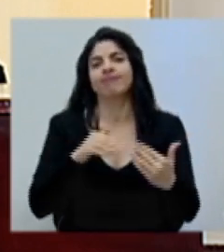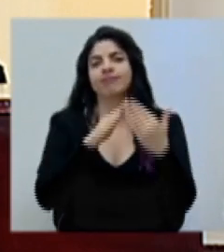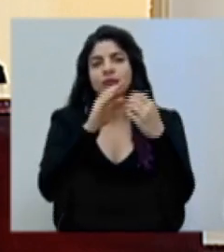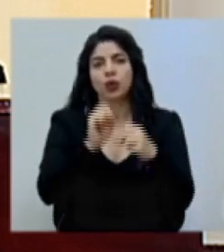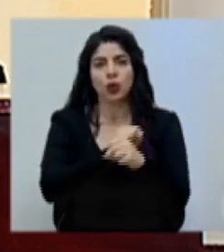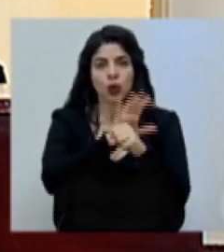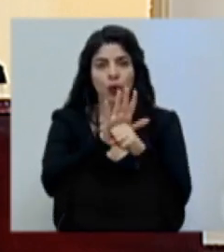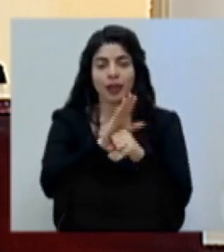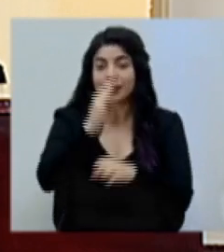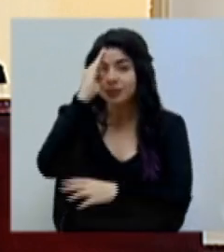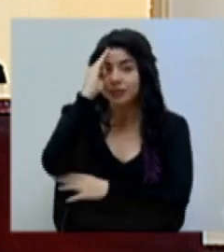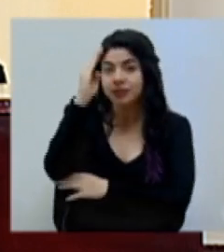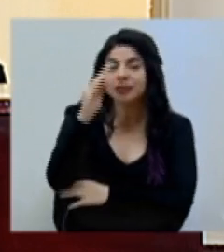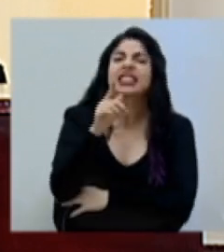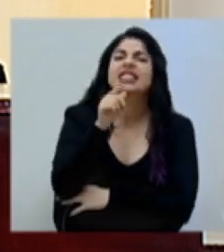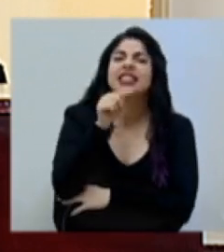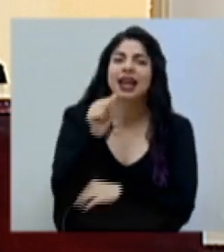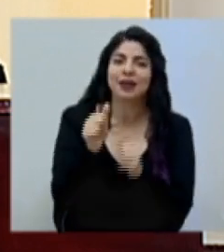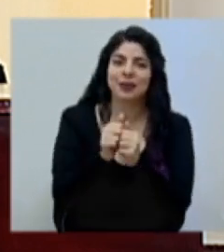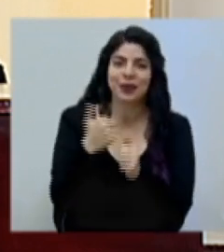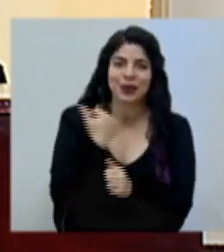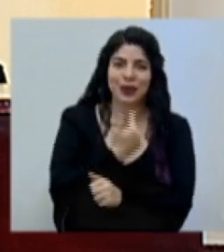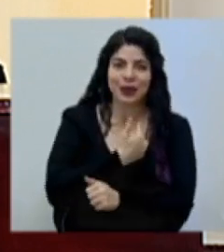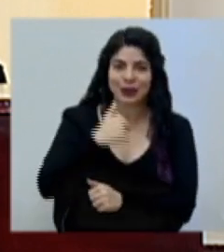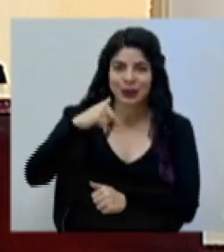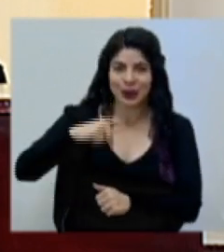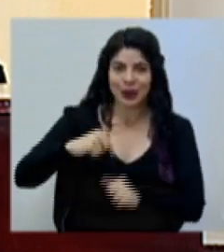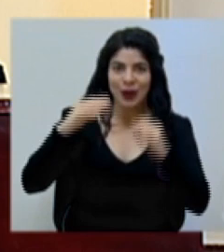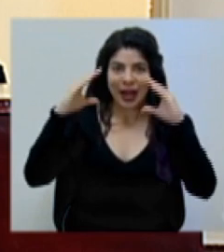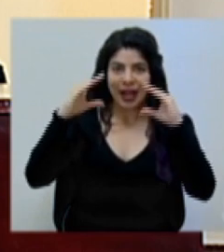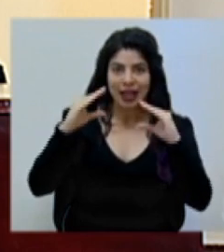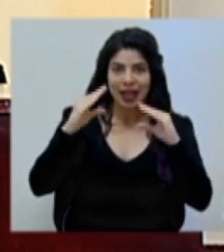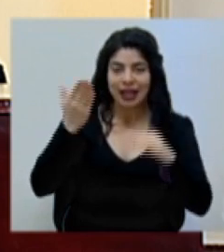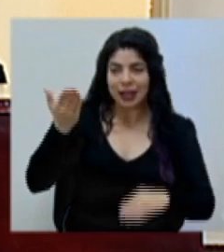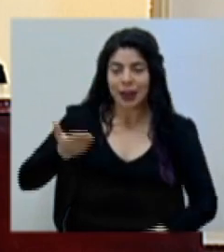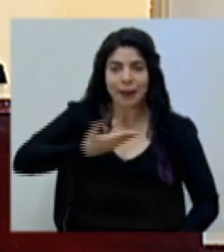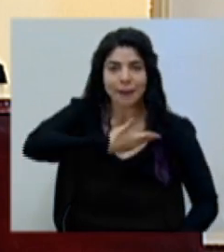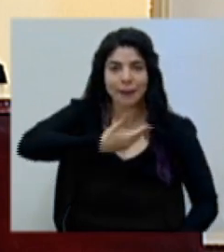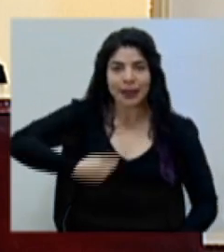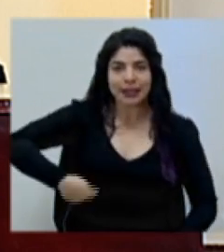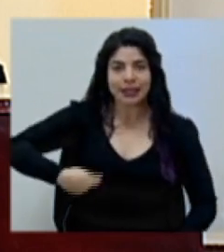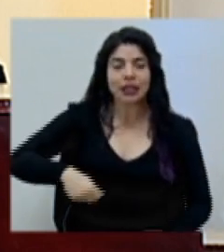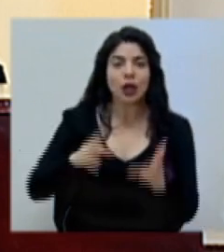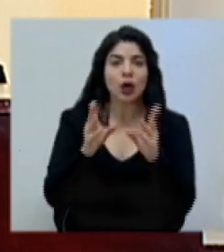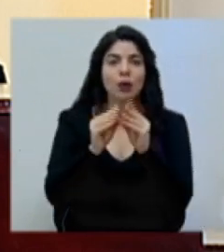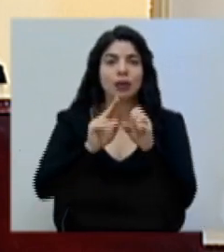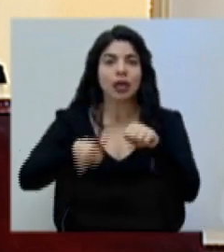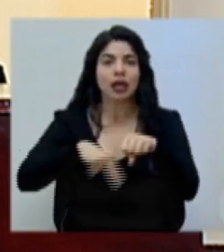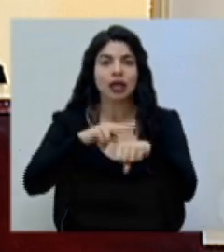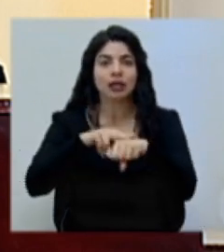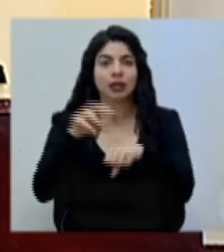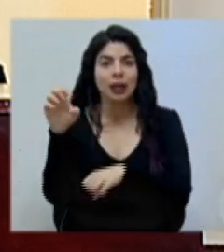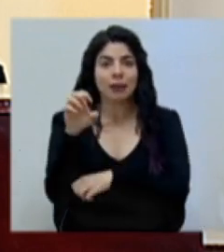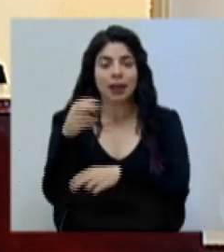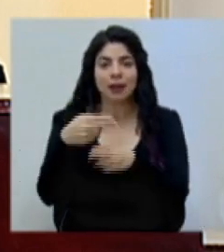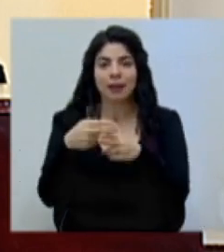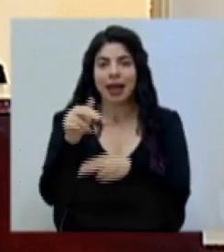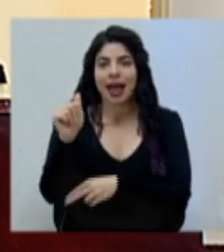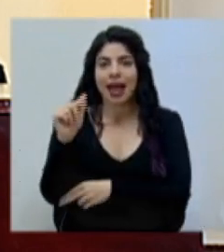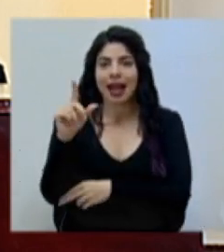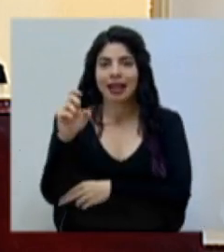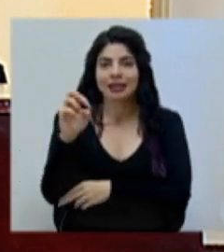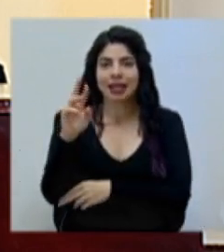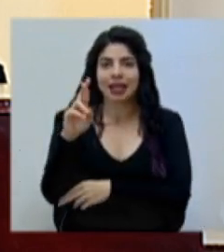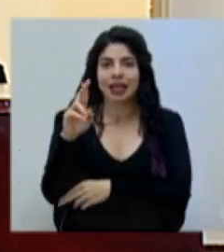COVID-19. Saludamos a quienes nos acompañan esta tarde, al presidente de la Comisión Nacional de Emergencias, el señor Alexander